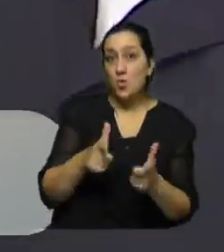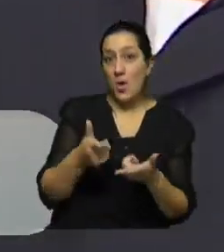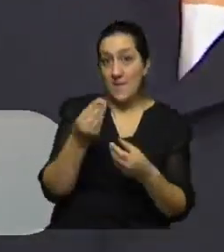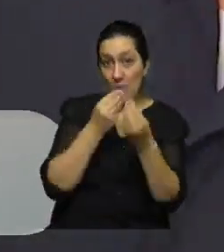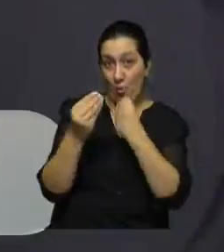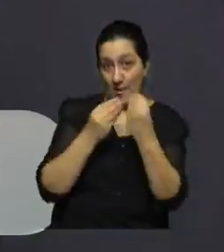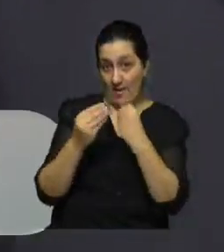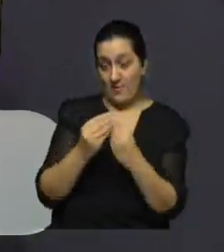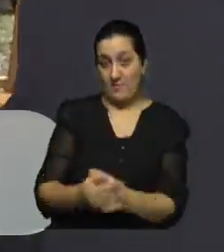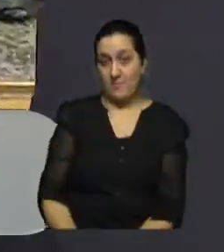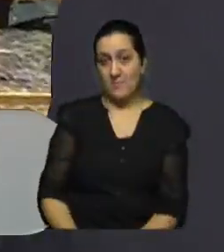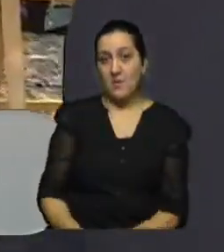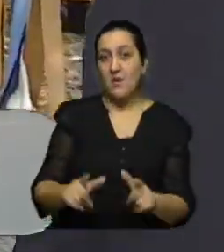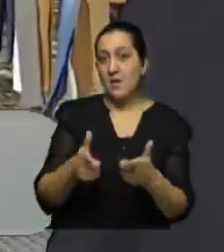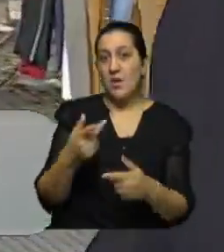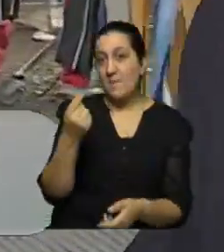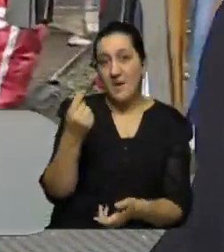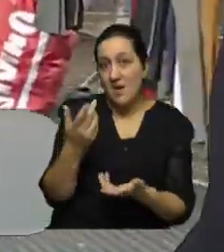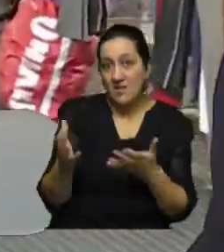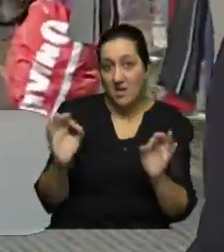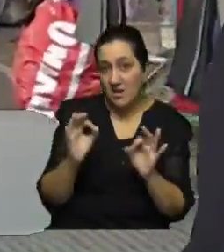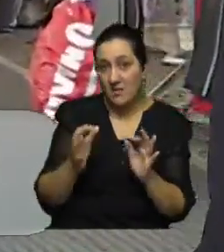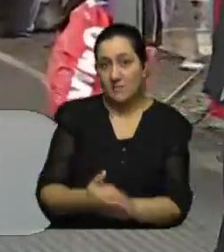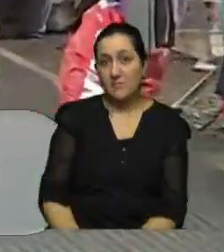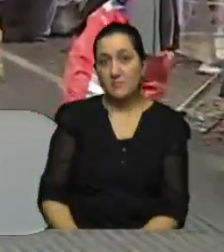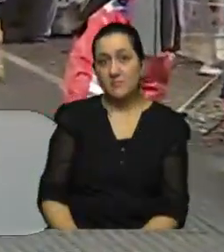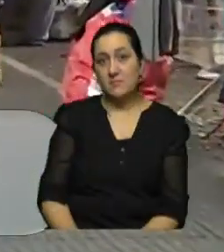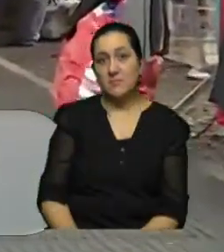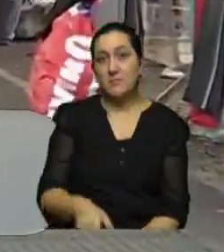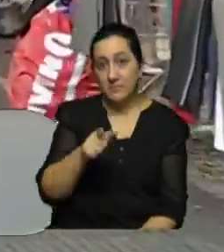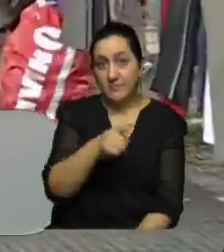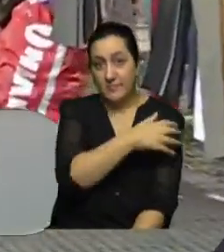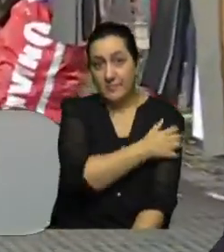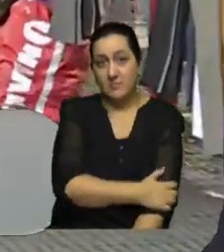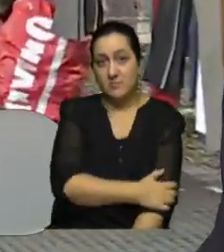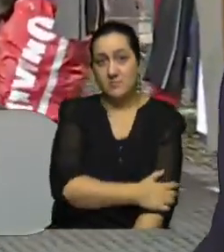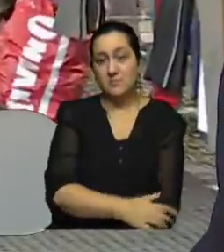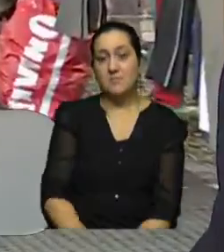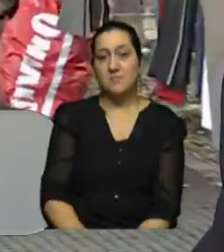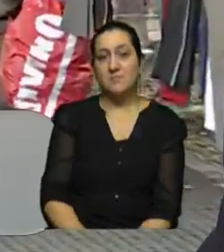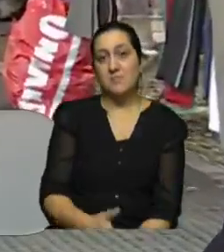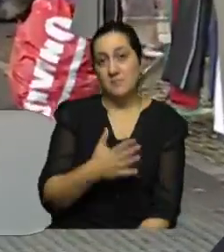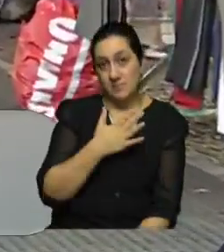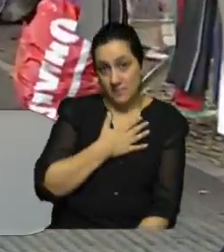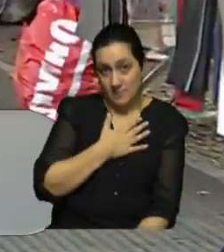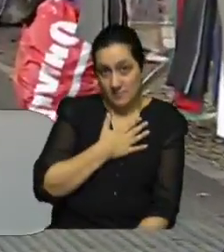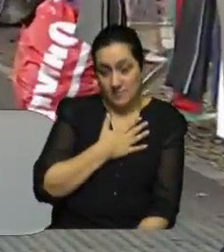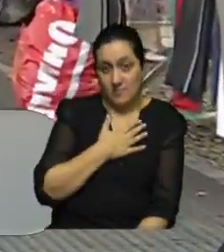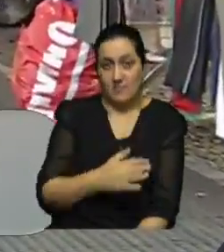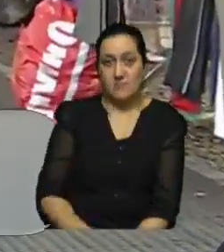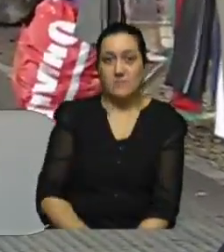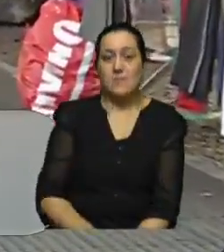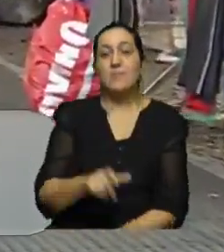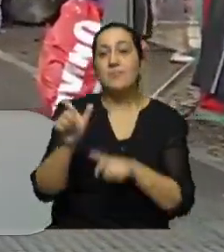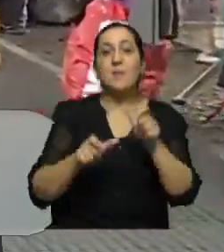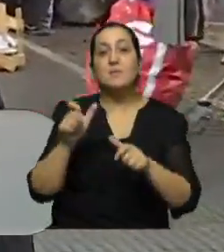comer, que no tenés recursos. Absolutamente. ¿Entendés? Eso es la pobreza. Para mí entender. Que la